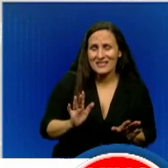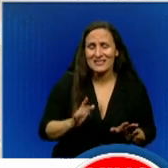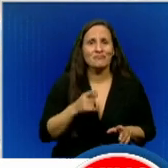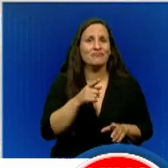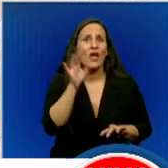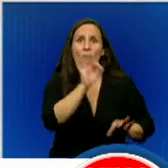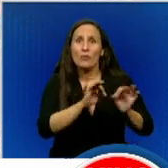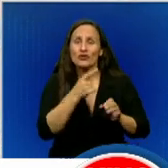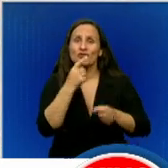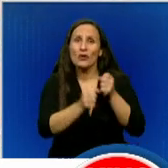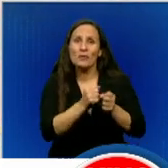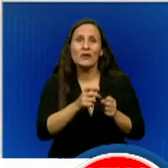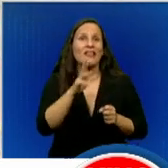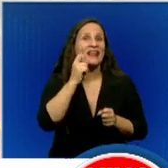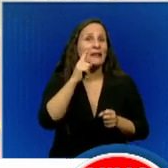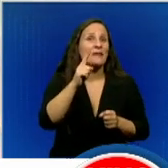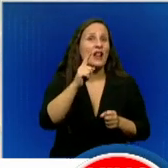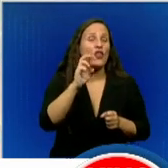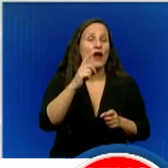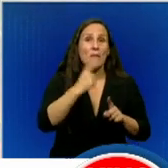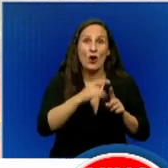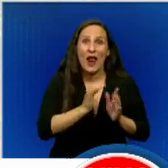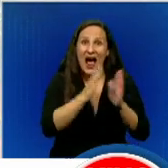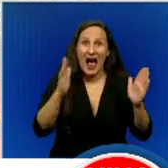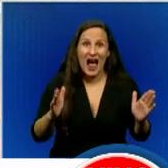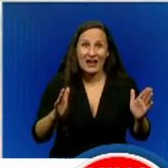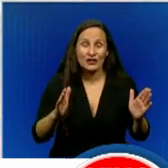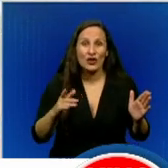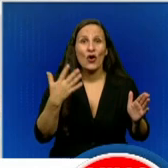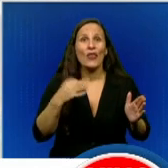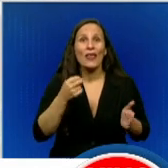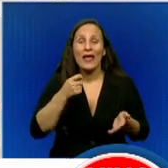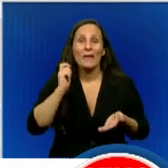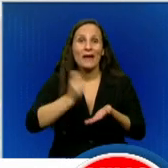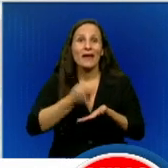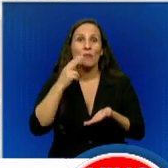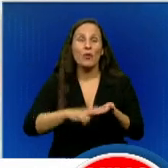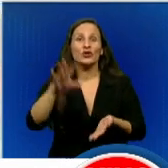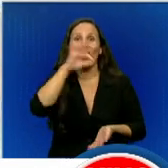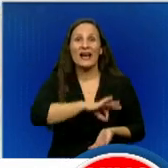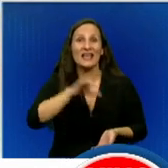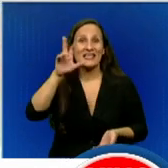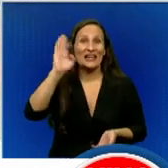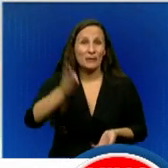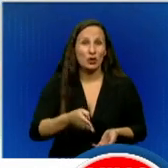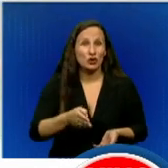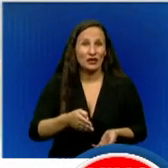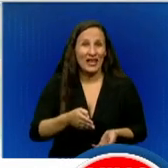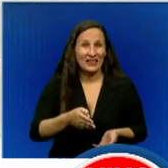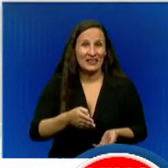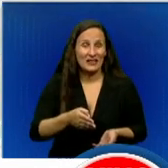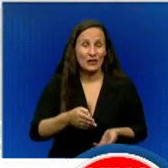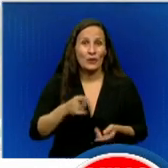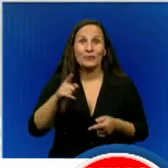que gane más de 30 mil dólares anuales empezará a tributar ganancias al 30% y con el ritmo de